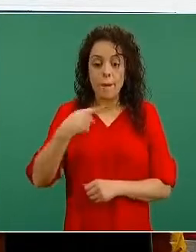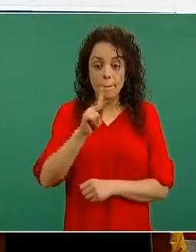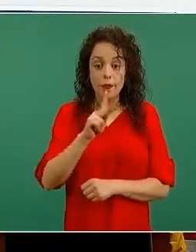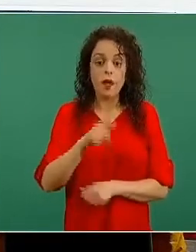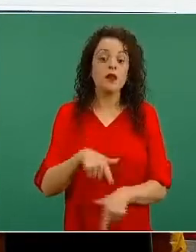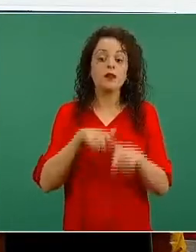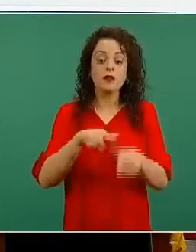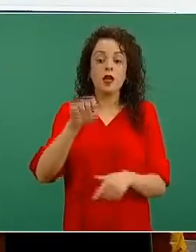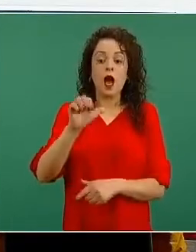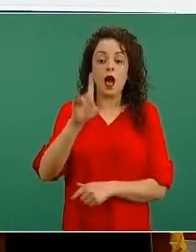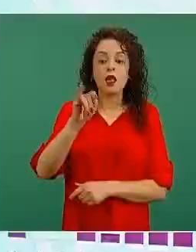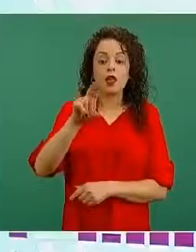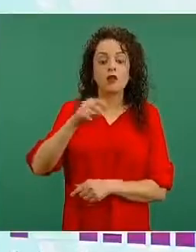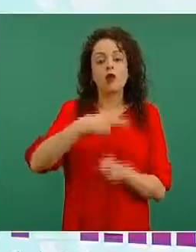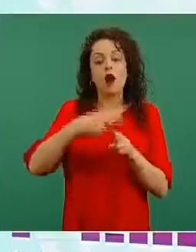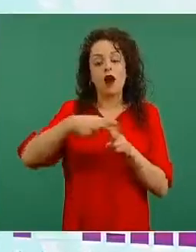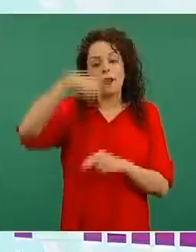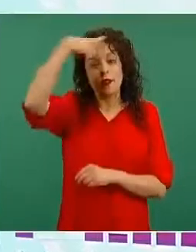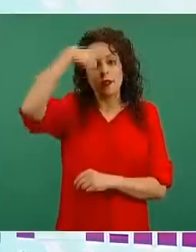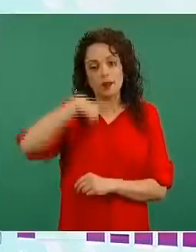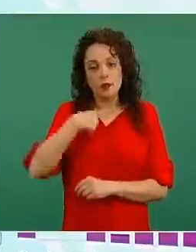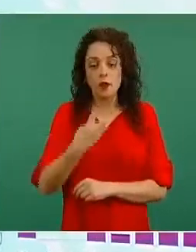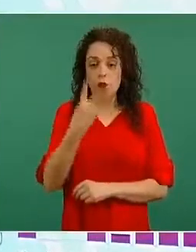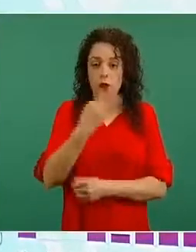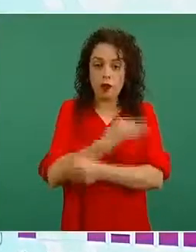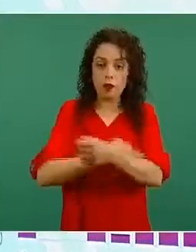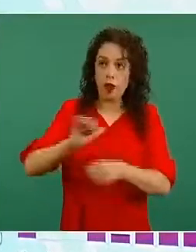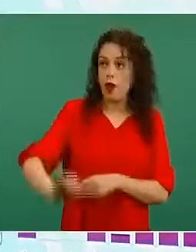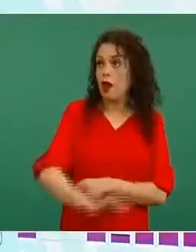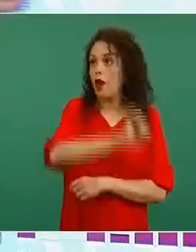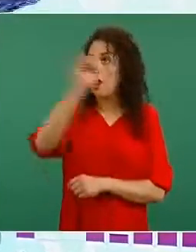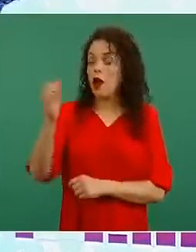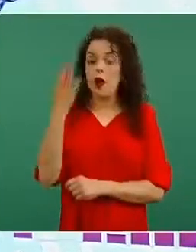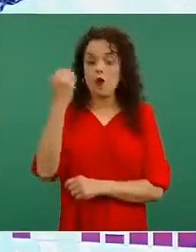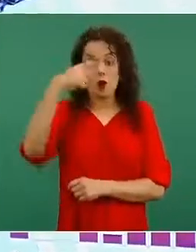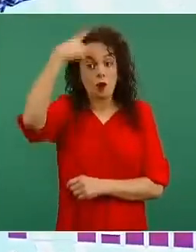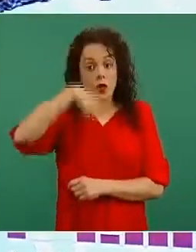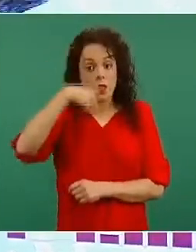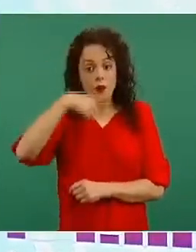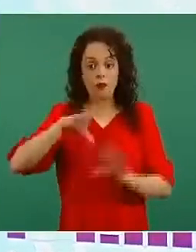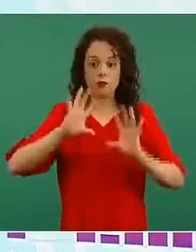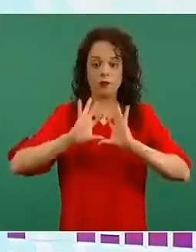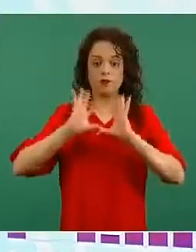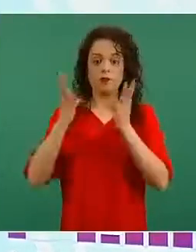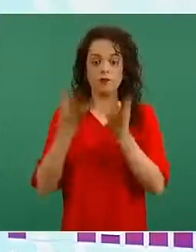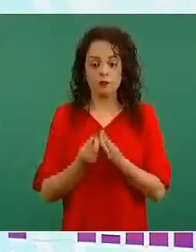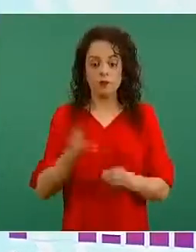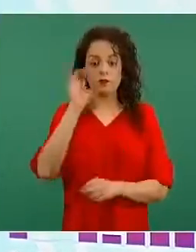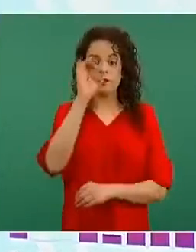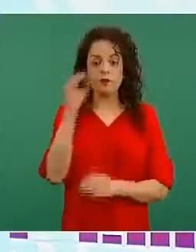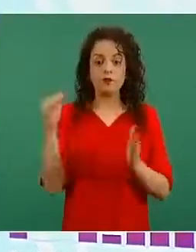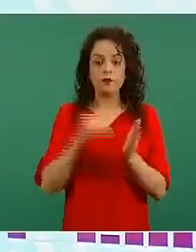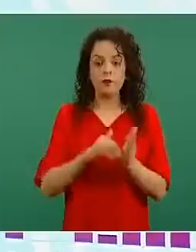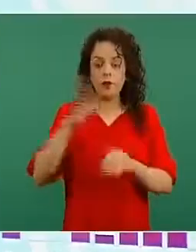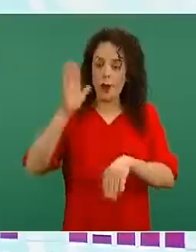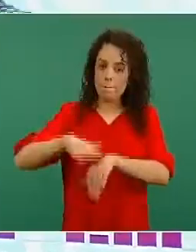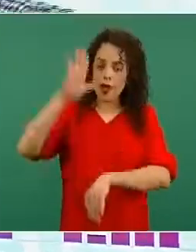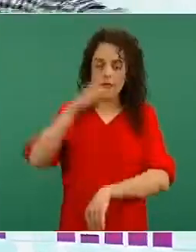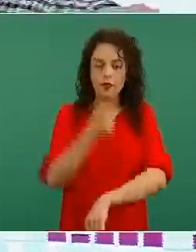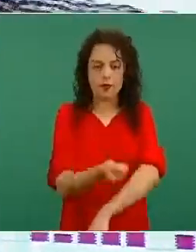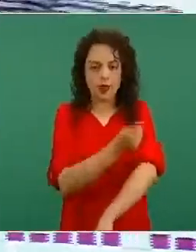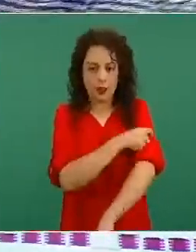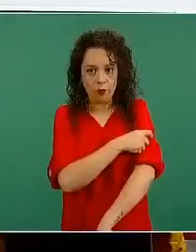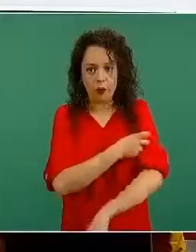activas hasta la noche y de las 4 de la tarde a las 9 de la noche completaron 30,000 vacunas más. Por eso